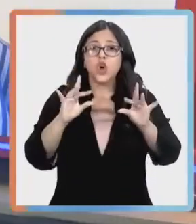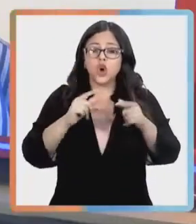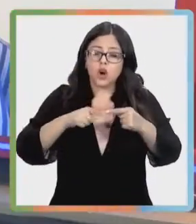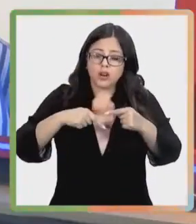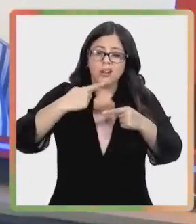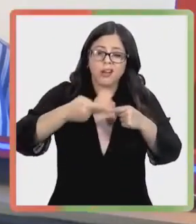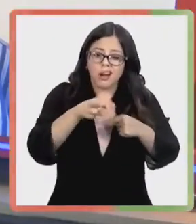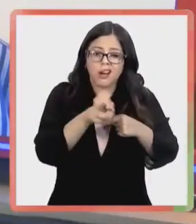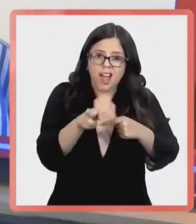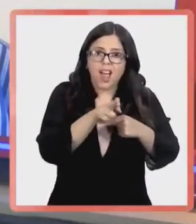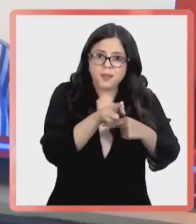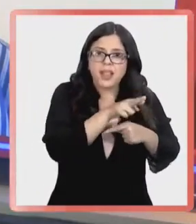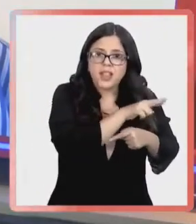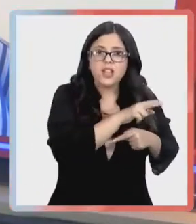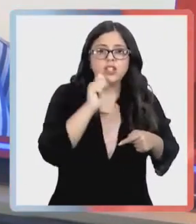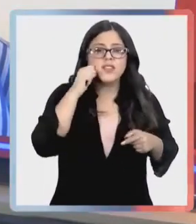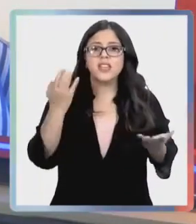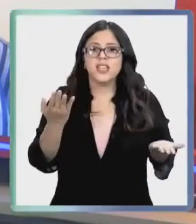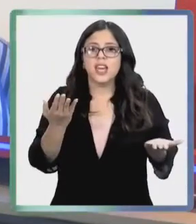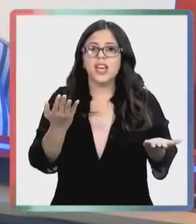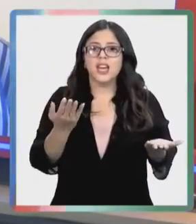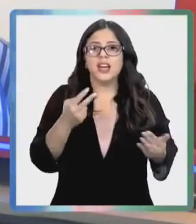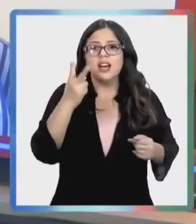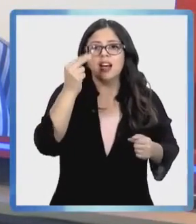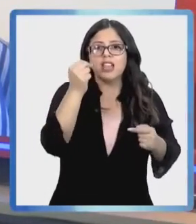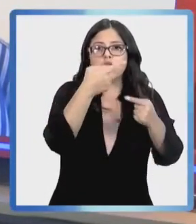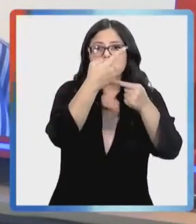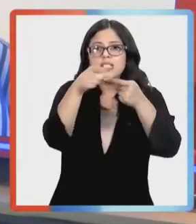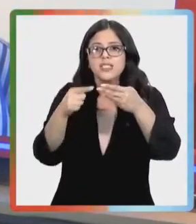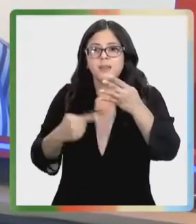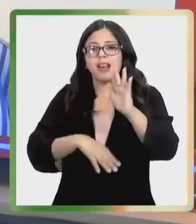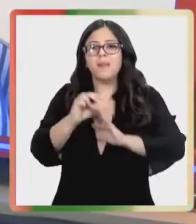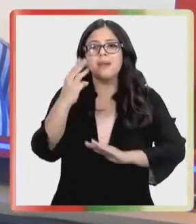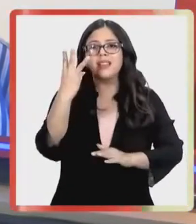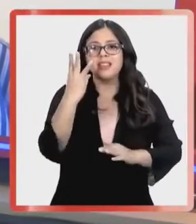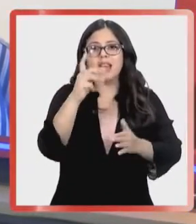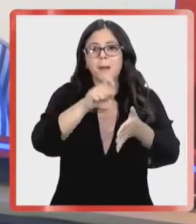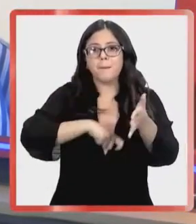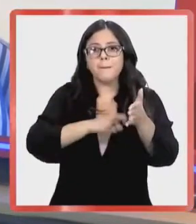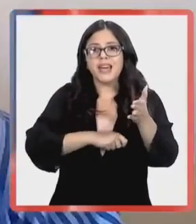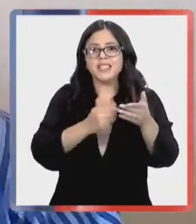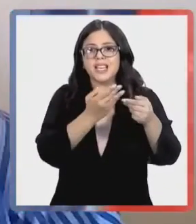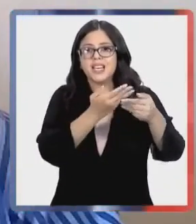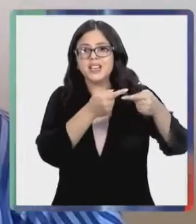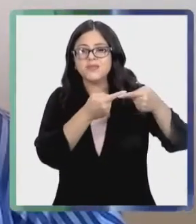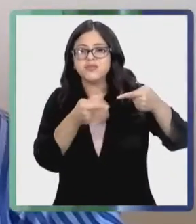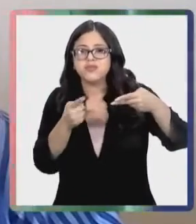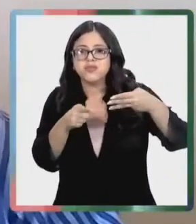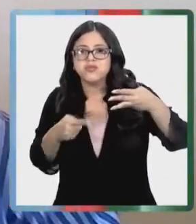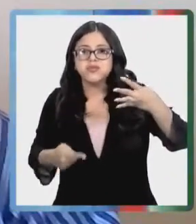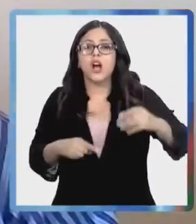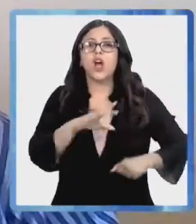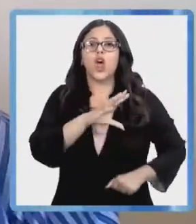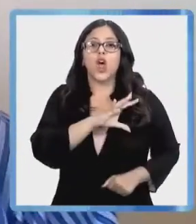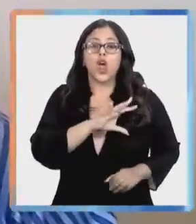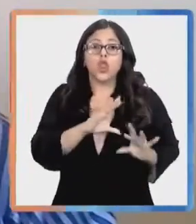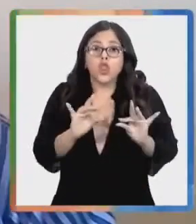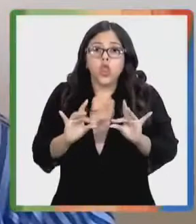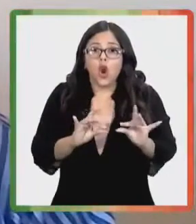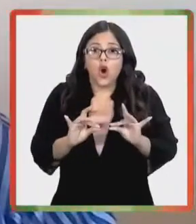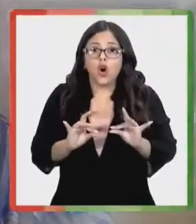dolor crónico cuando es más de 12 semanas, o sea, más de 3 meses de dolor. Y esto